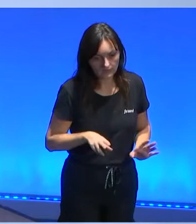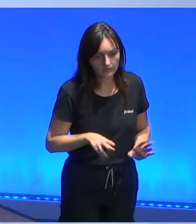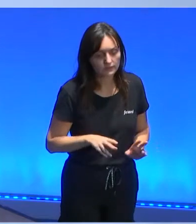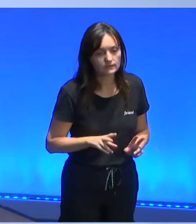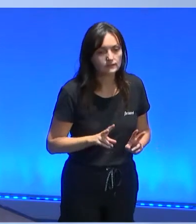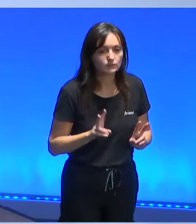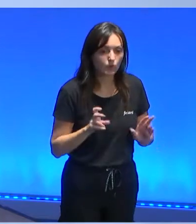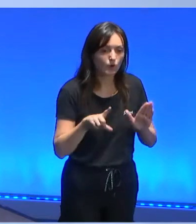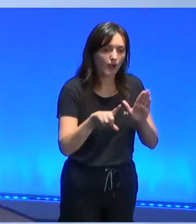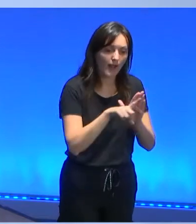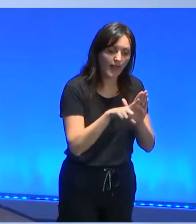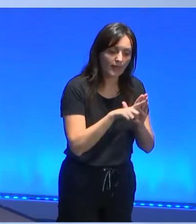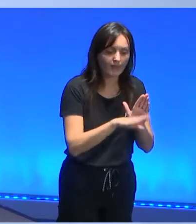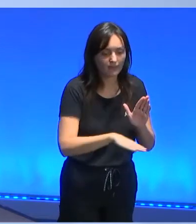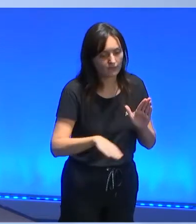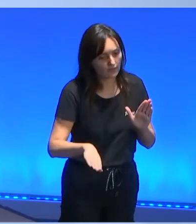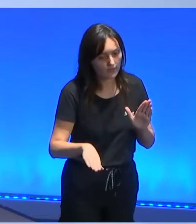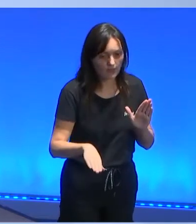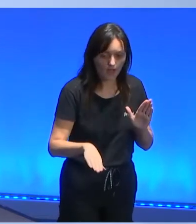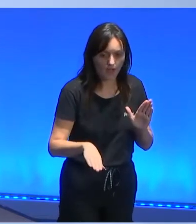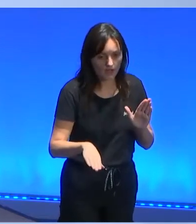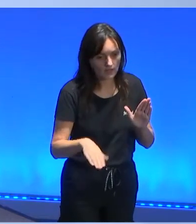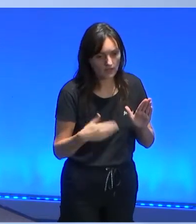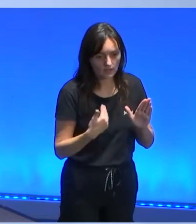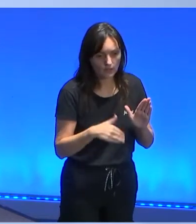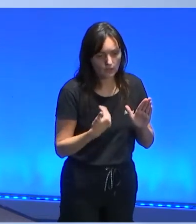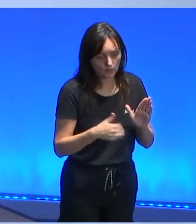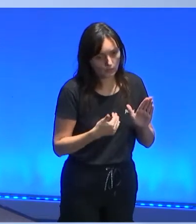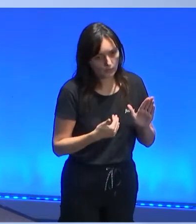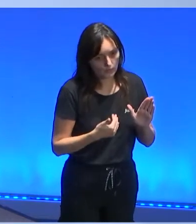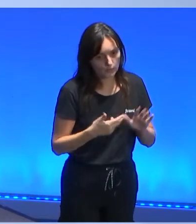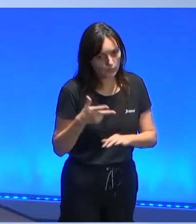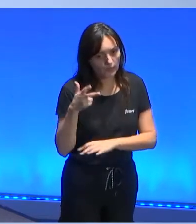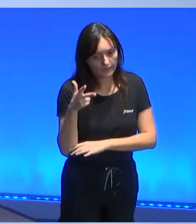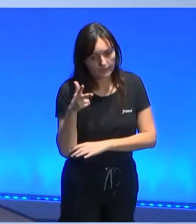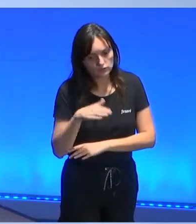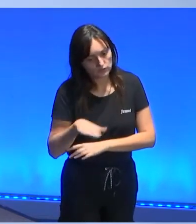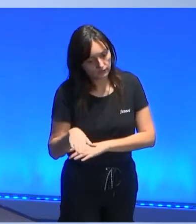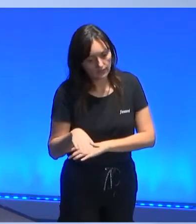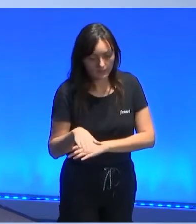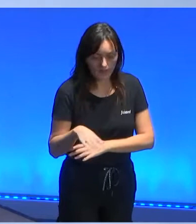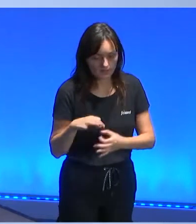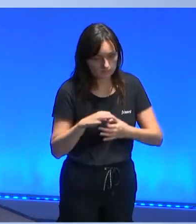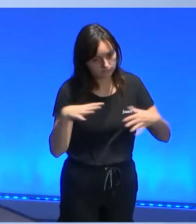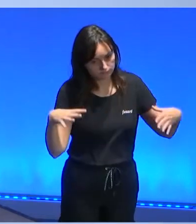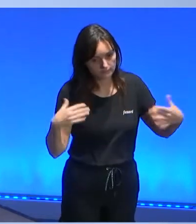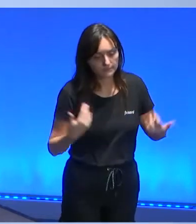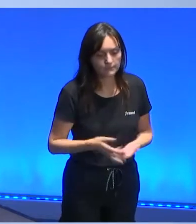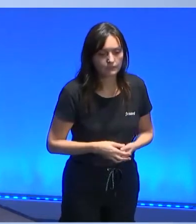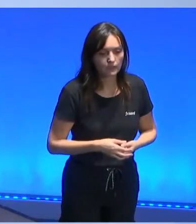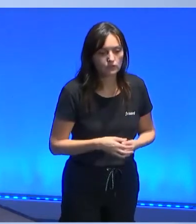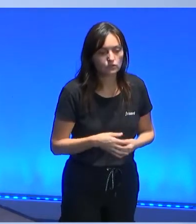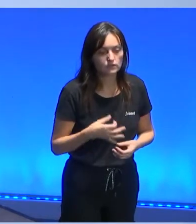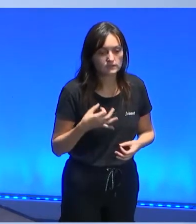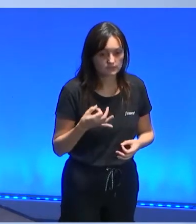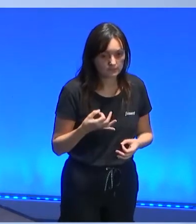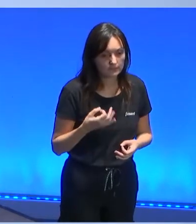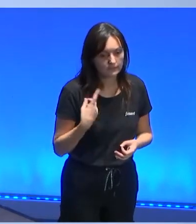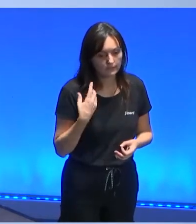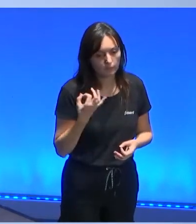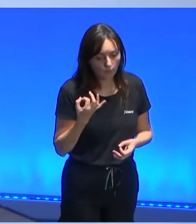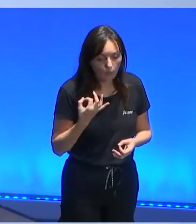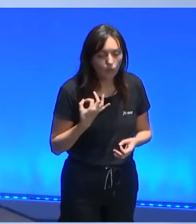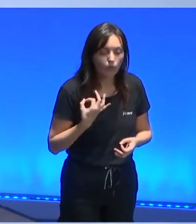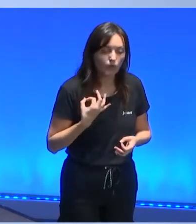de que tenemos una ley de infancia más gorda de lo que los derechos de la infancia son, y es verdad, así que vamos a tener que aplicarnos el cuento